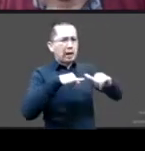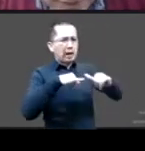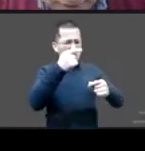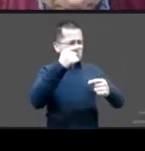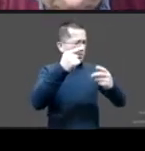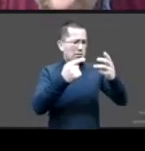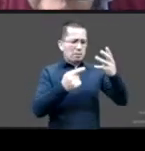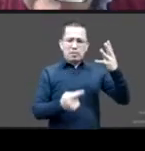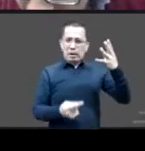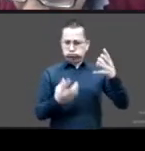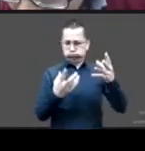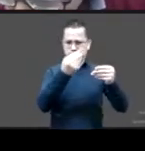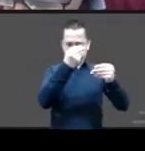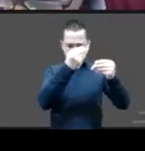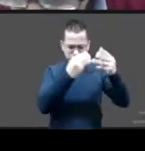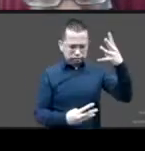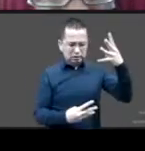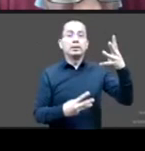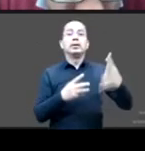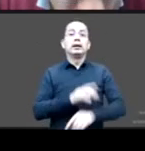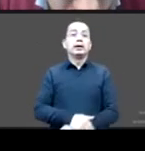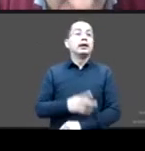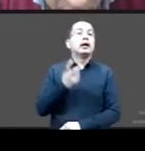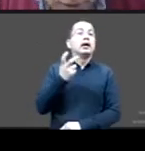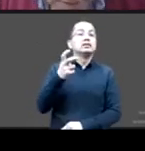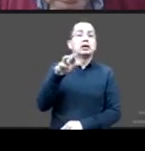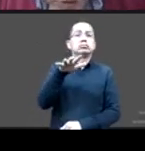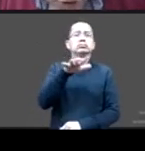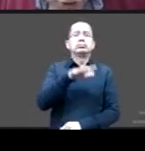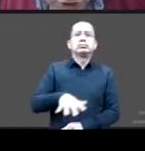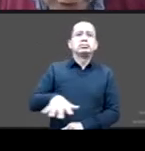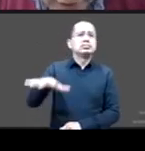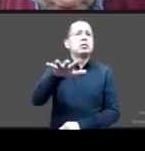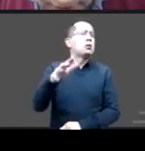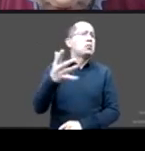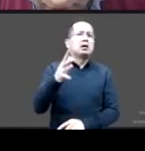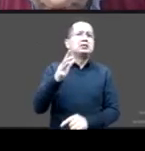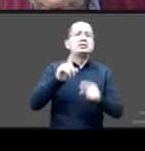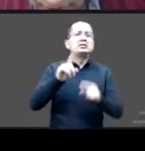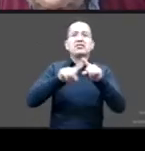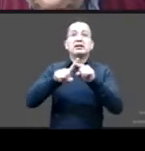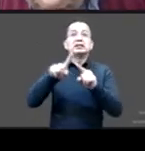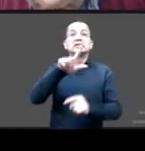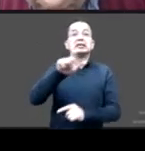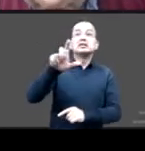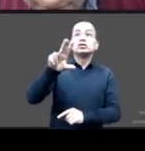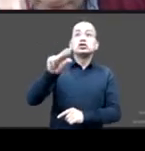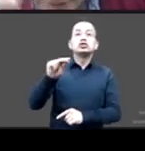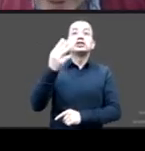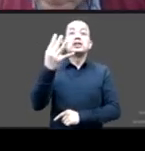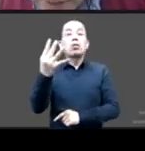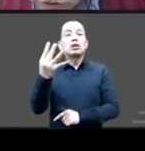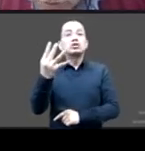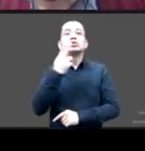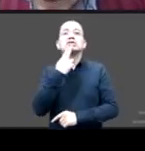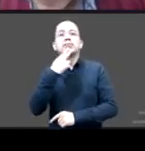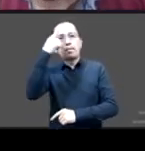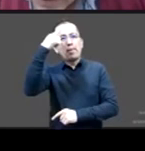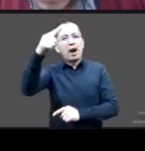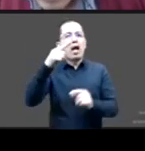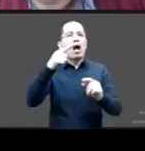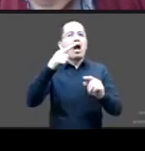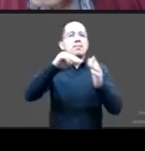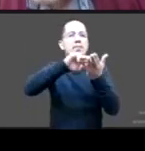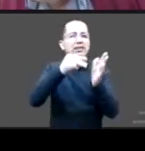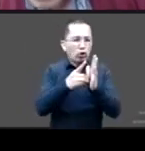herramientas las que más hay hay 784 son metodológicas es decir señalan paso a paso cómo logran